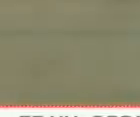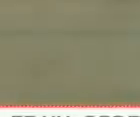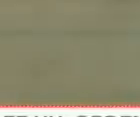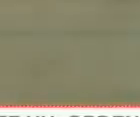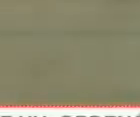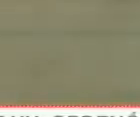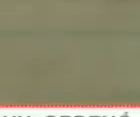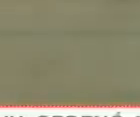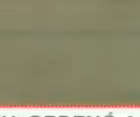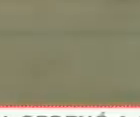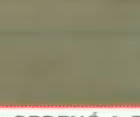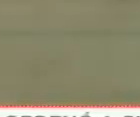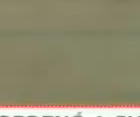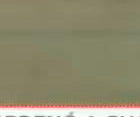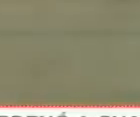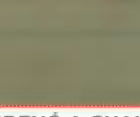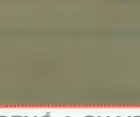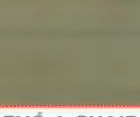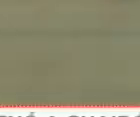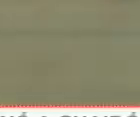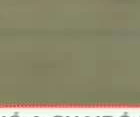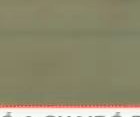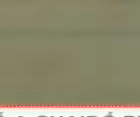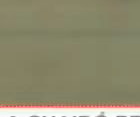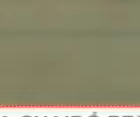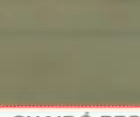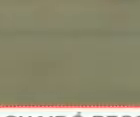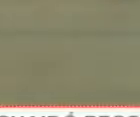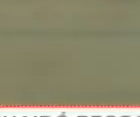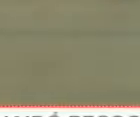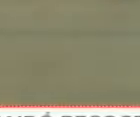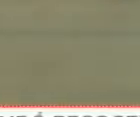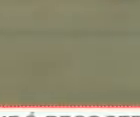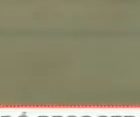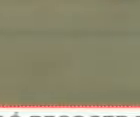el director nacional del Cuerpo de Bomberos.